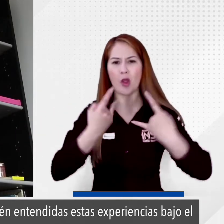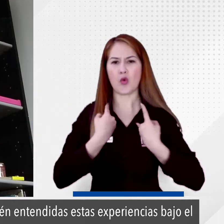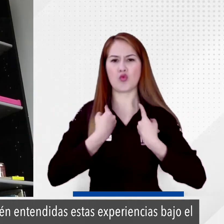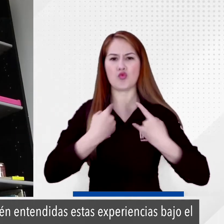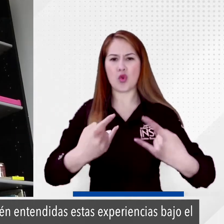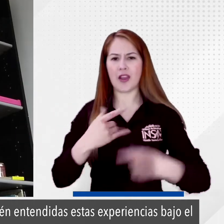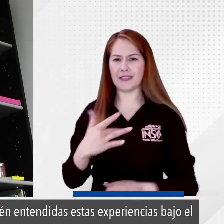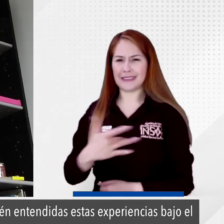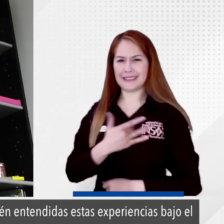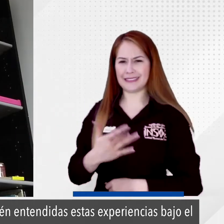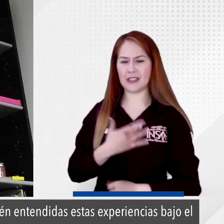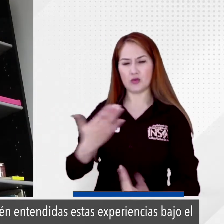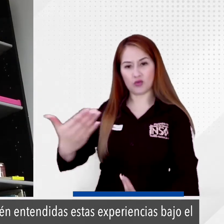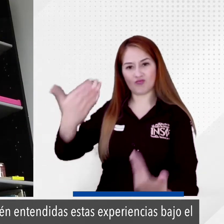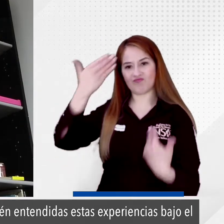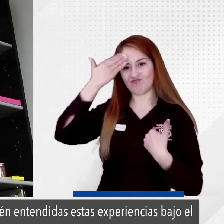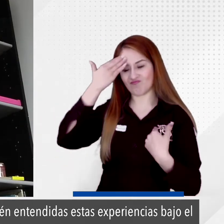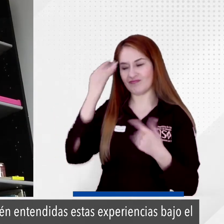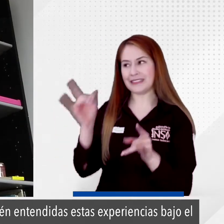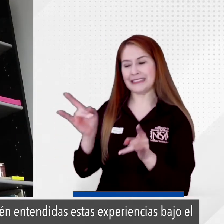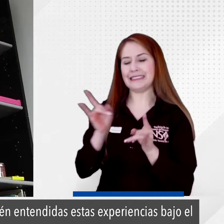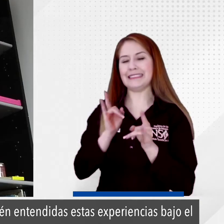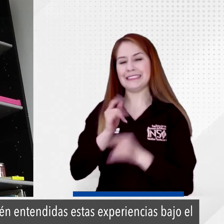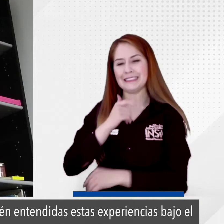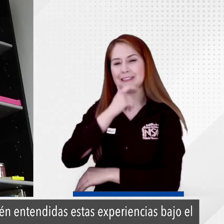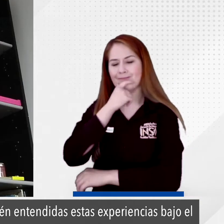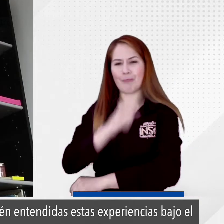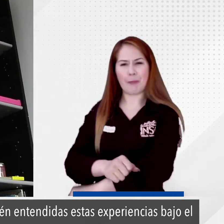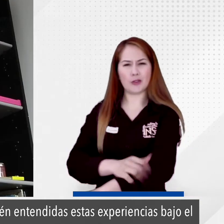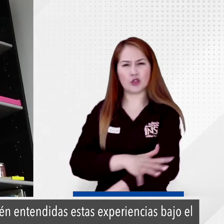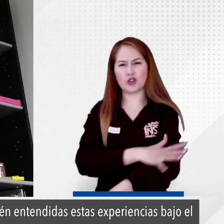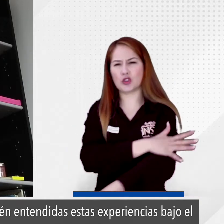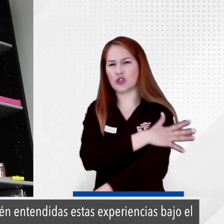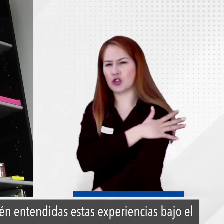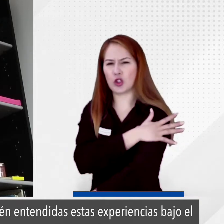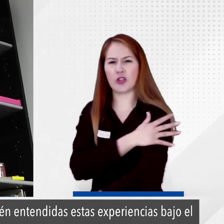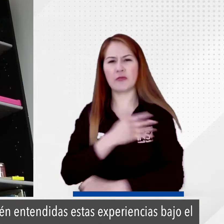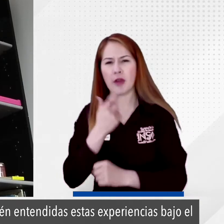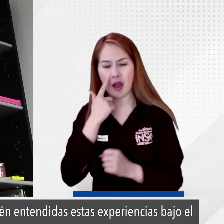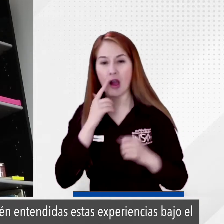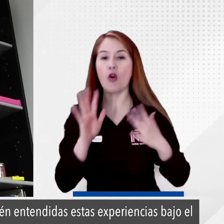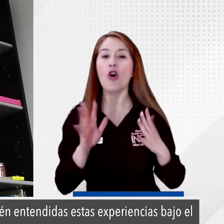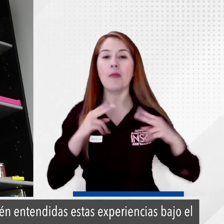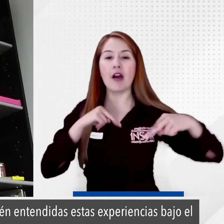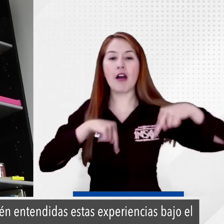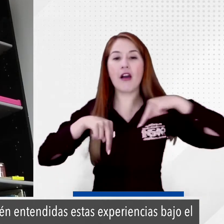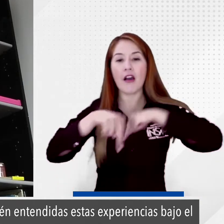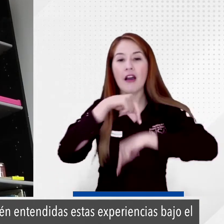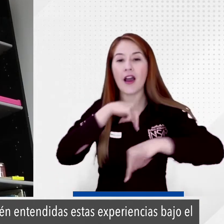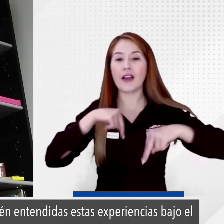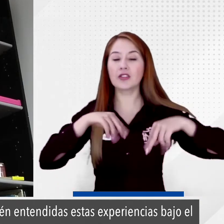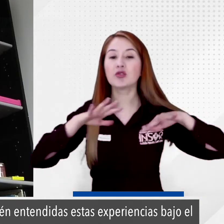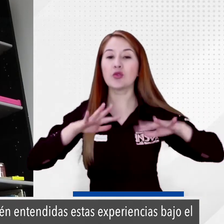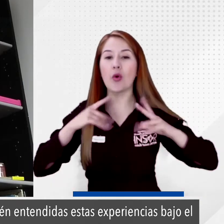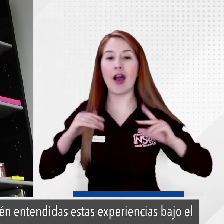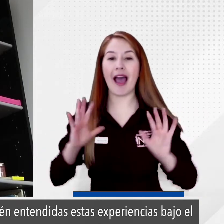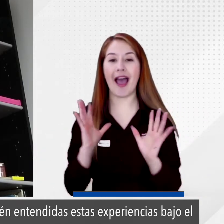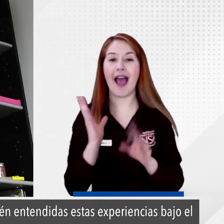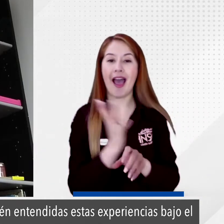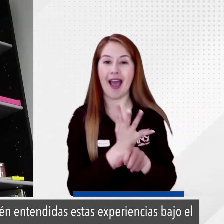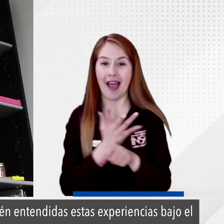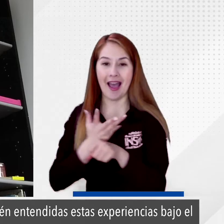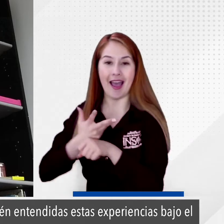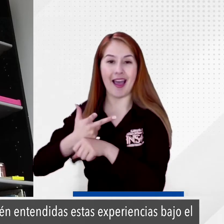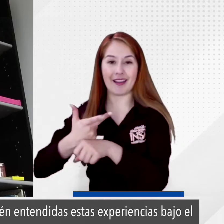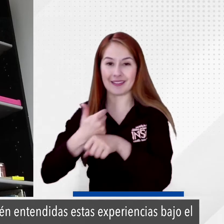comunicar emociones, ¿cierto? Y también entendidas estas experiencias bajo el lente del arte, cuya una de